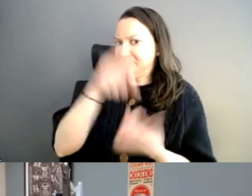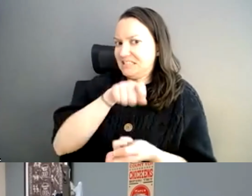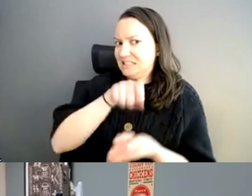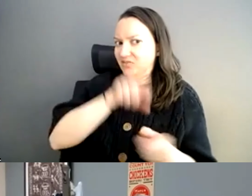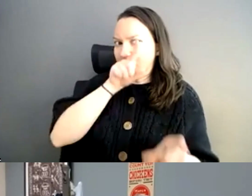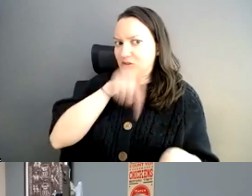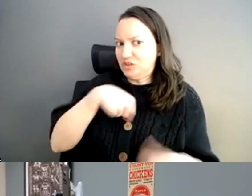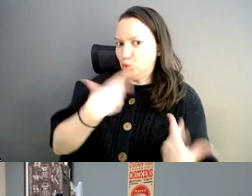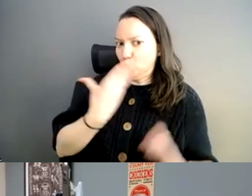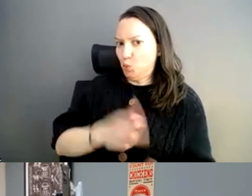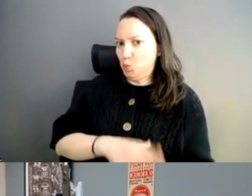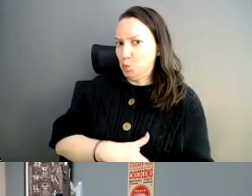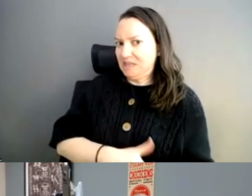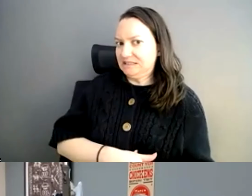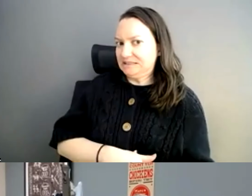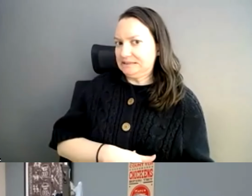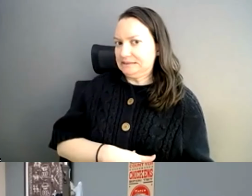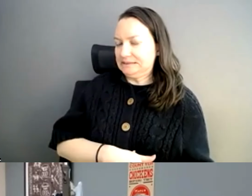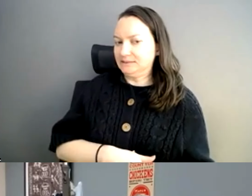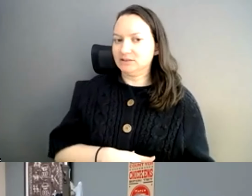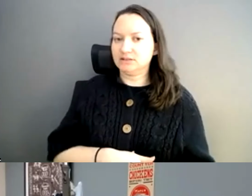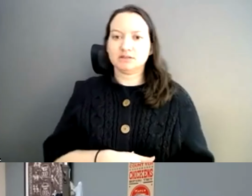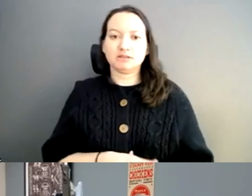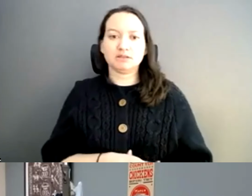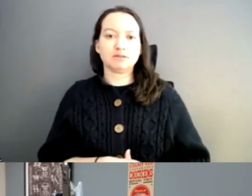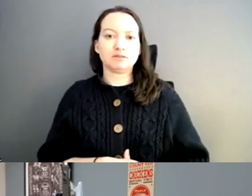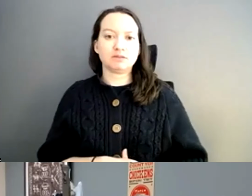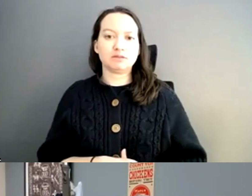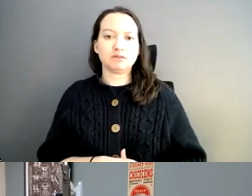No sé si tengo una respuesta específica para esto.